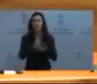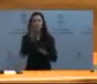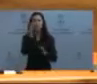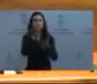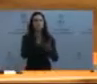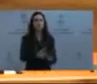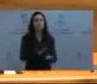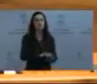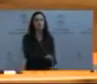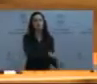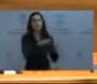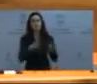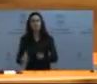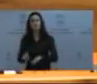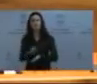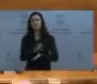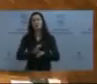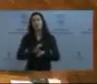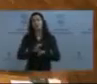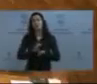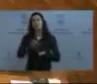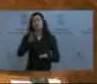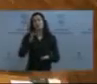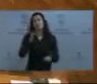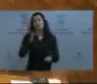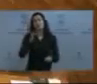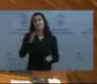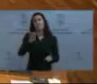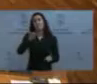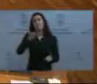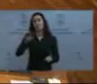replicar, tiene la palabra el señor Rodríguez Feito.